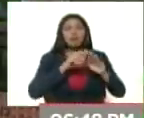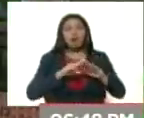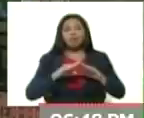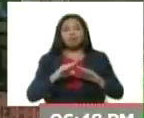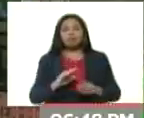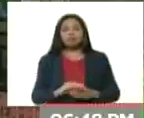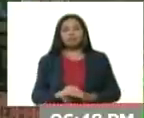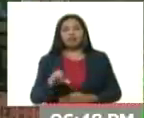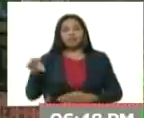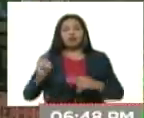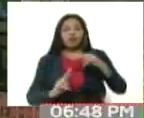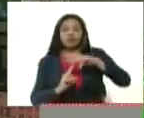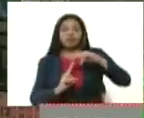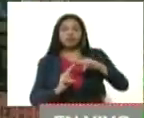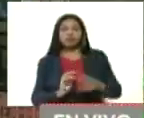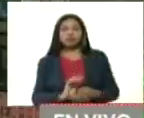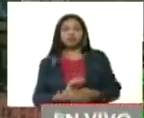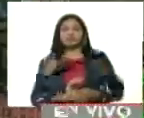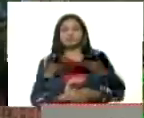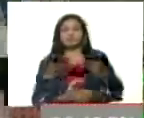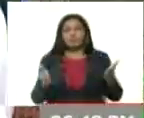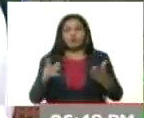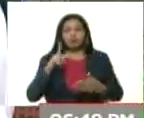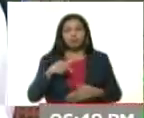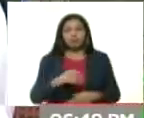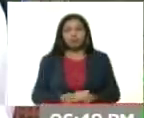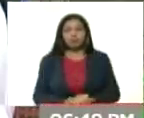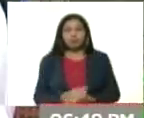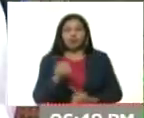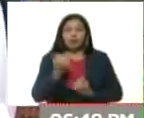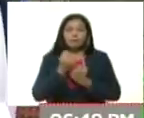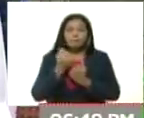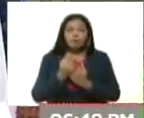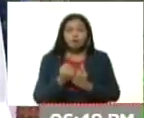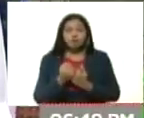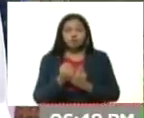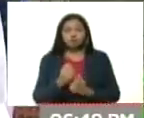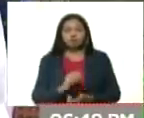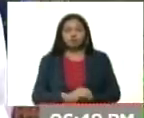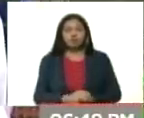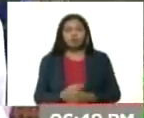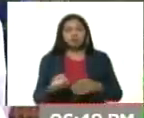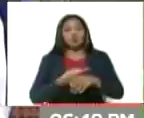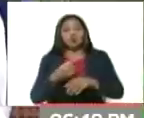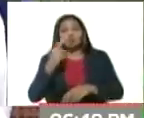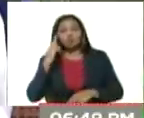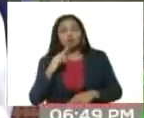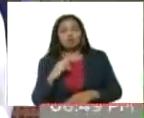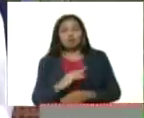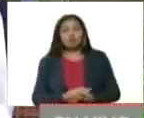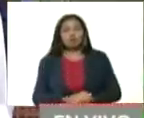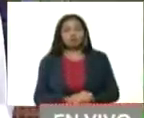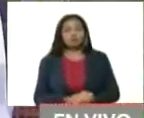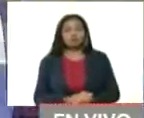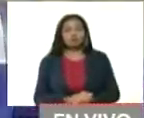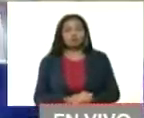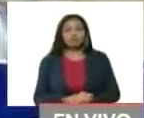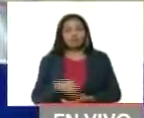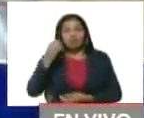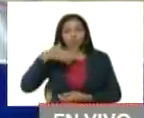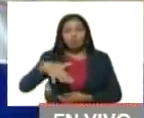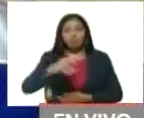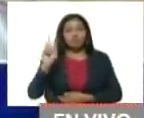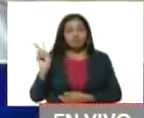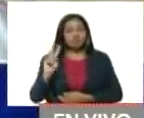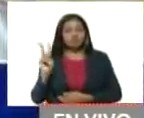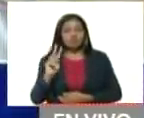el estado Táchira. Antonella Bretón, solidaria, compasiva del gobierno bolivariano y del pueblo de